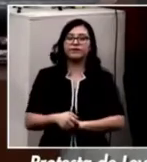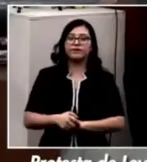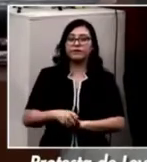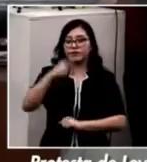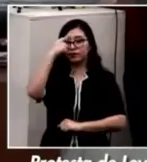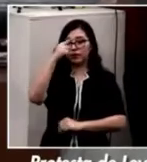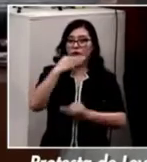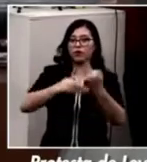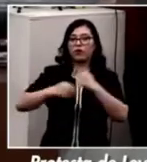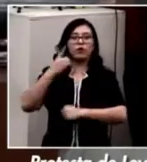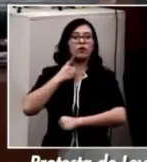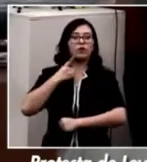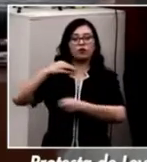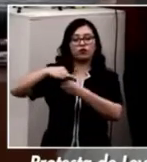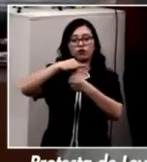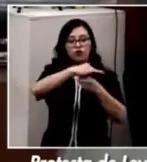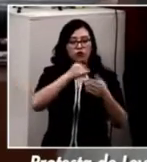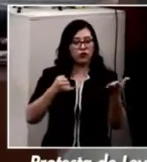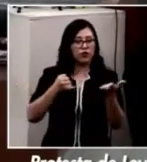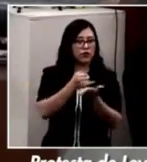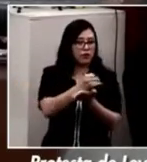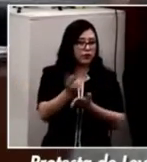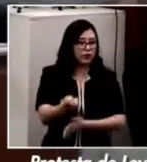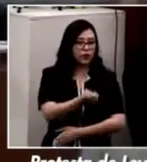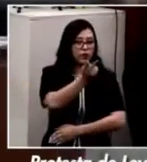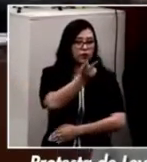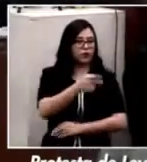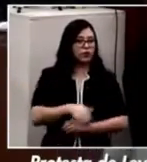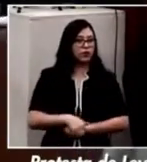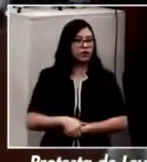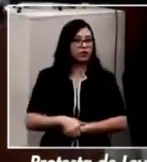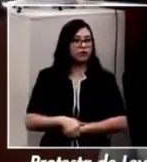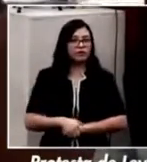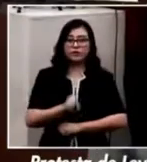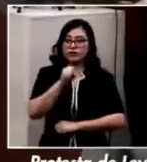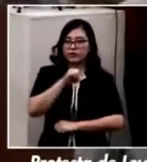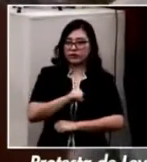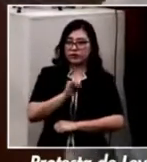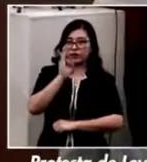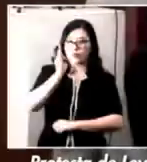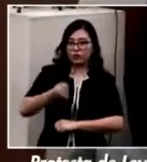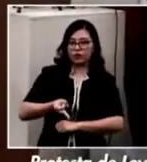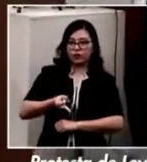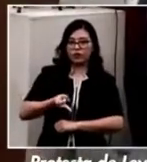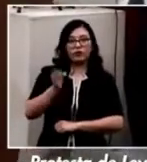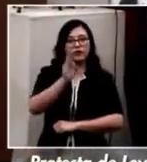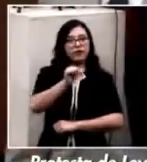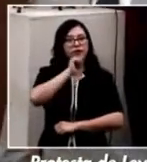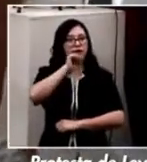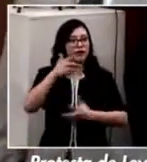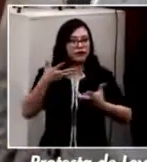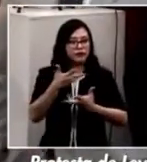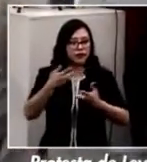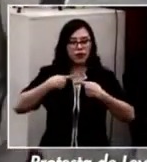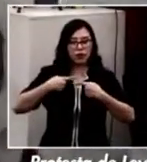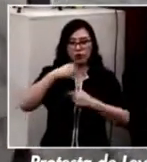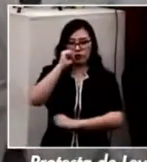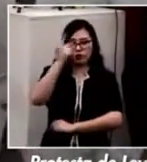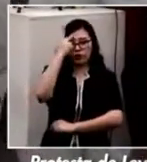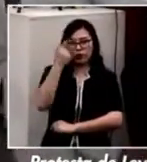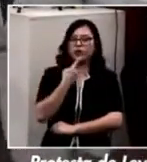o vulneración de derechos humanos de los ciudadanos. Samuel. Hay mucho que hacer en la Fiscalía General del Estado para